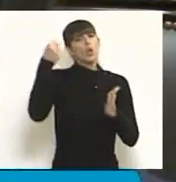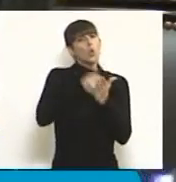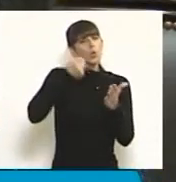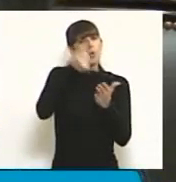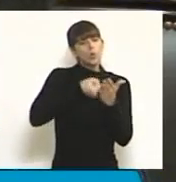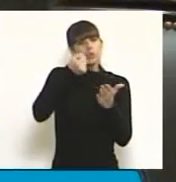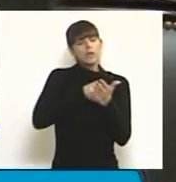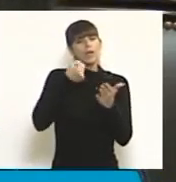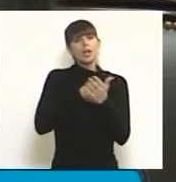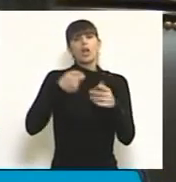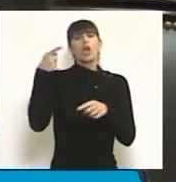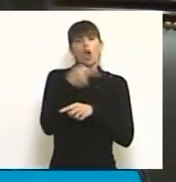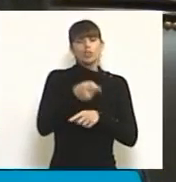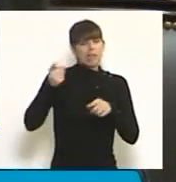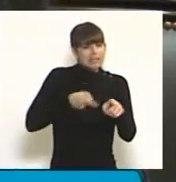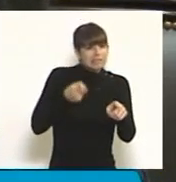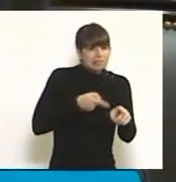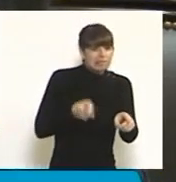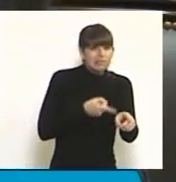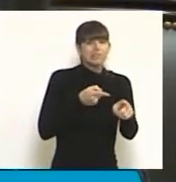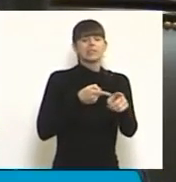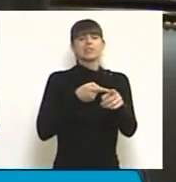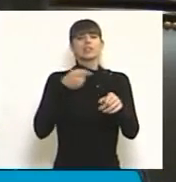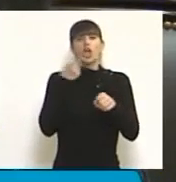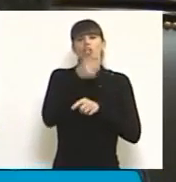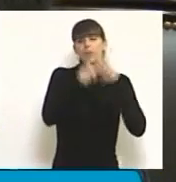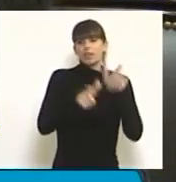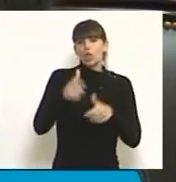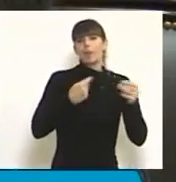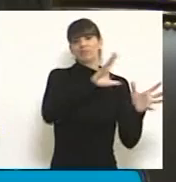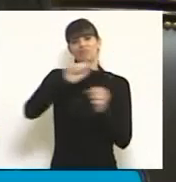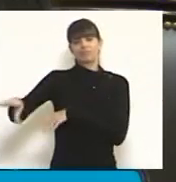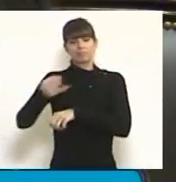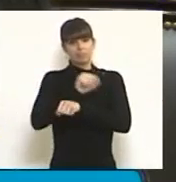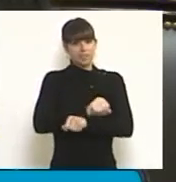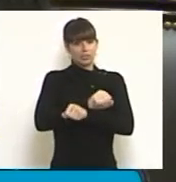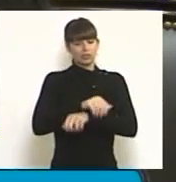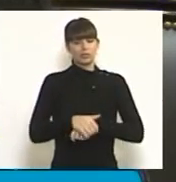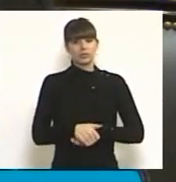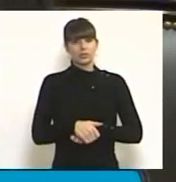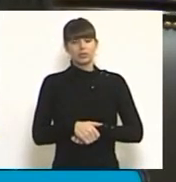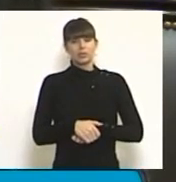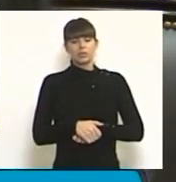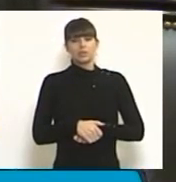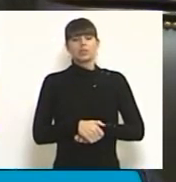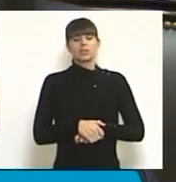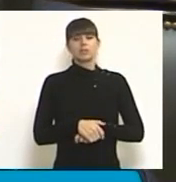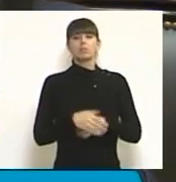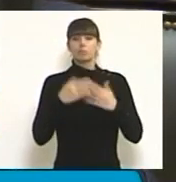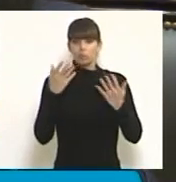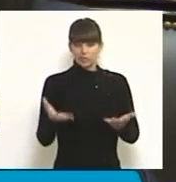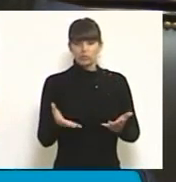el oscurantismo y la persecución penal. Por todo esto, a esta altura,